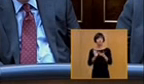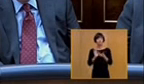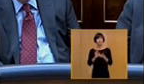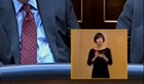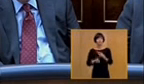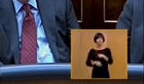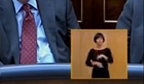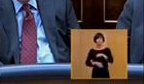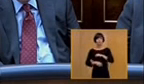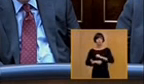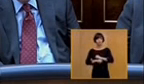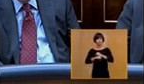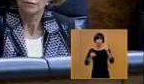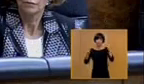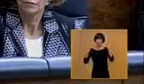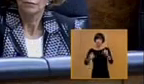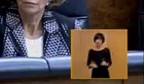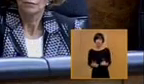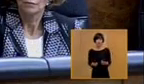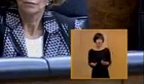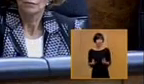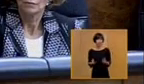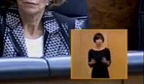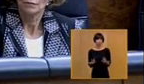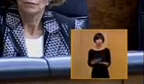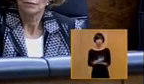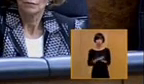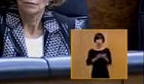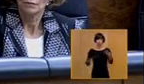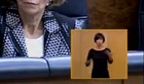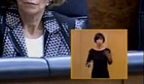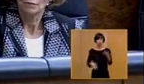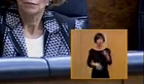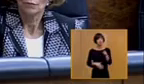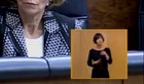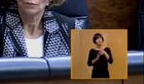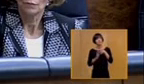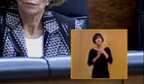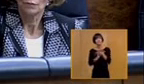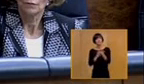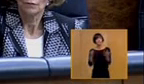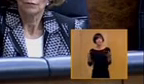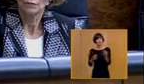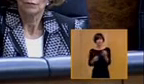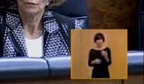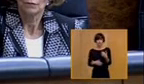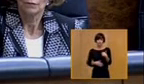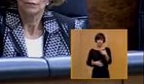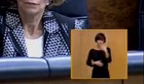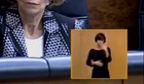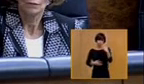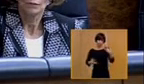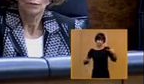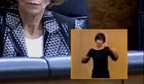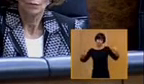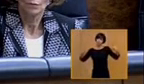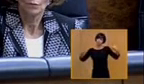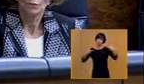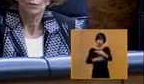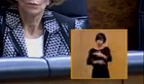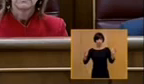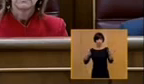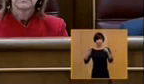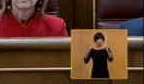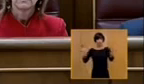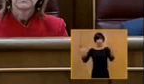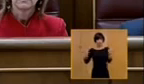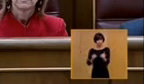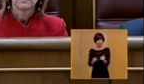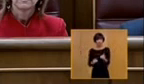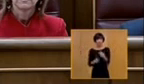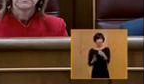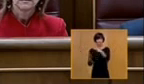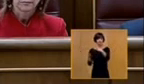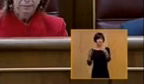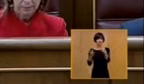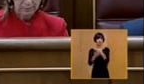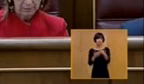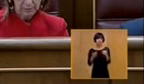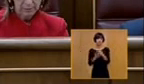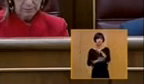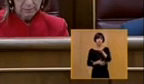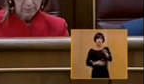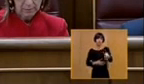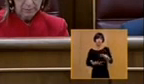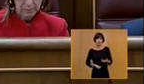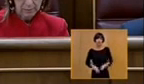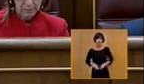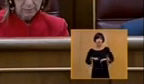otros. Todo para conseguir reducir más rápidamente el déficit, como le pidió Bruselas. Un día complicado para Zapatero, que es